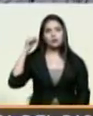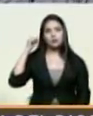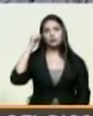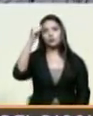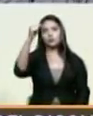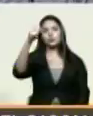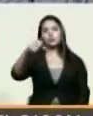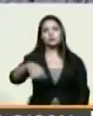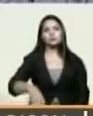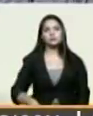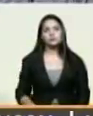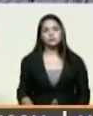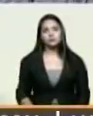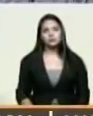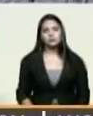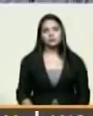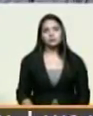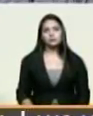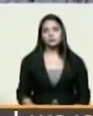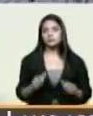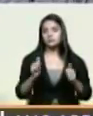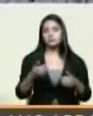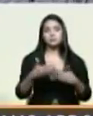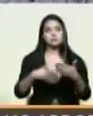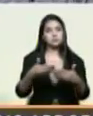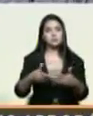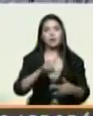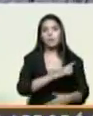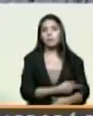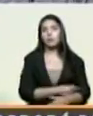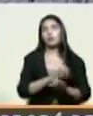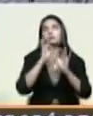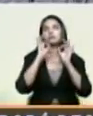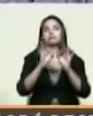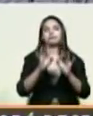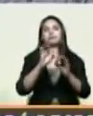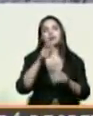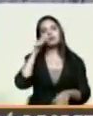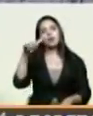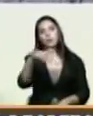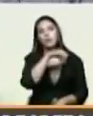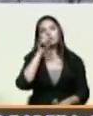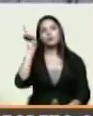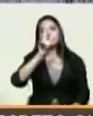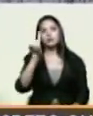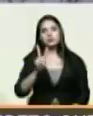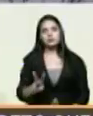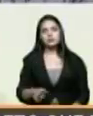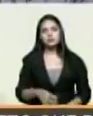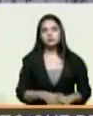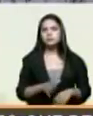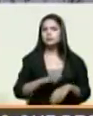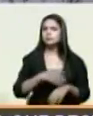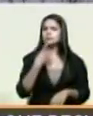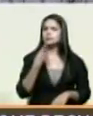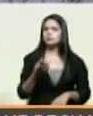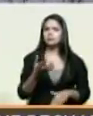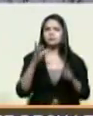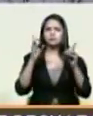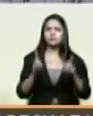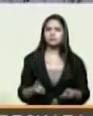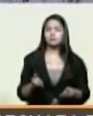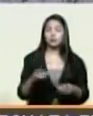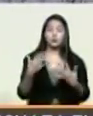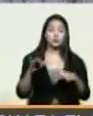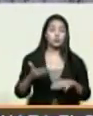Maduro a activar el poder sagrado del pueblo venezolano. ¿Y por qué decimos que fue una decisión